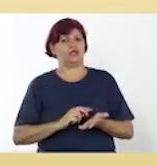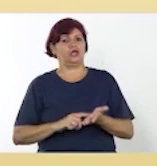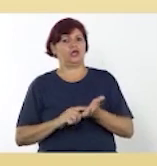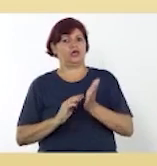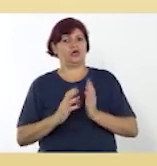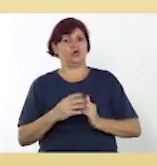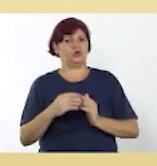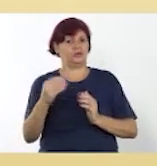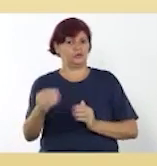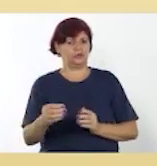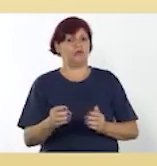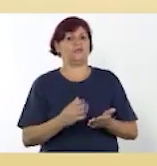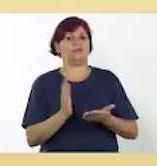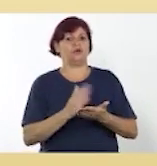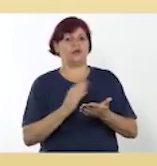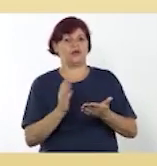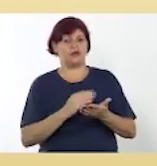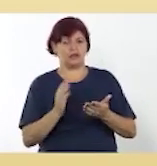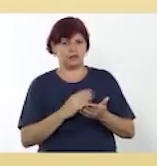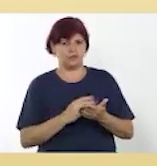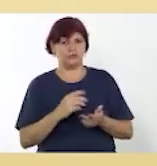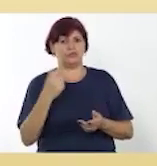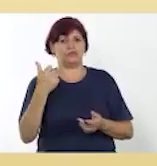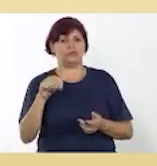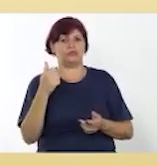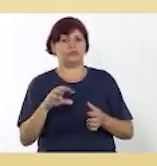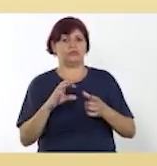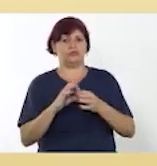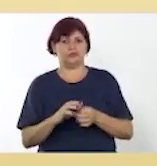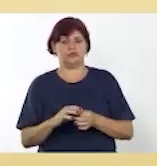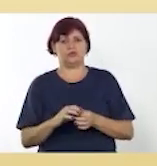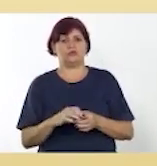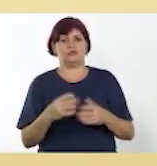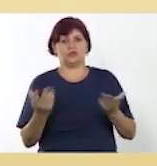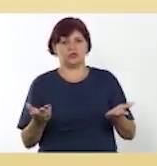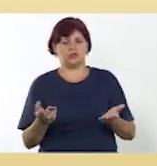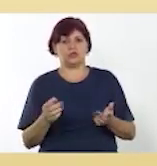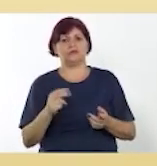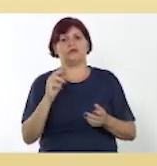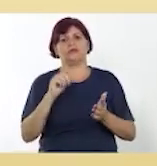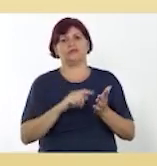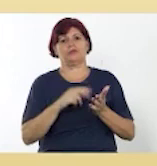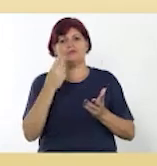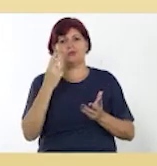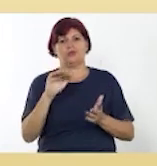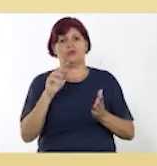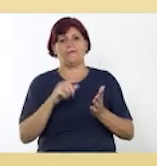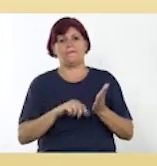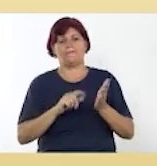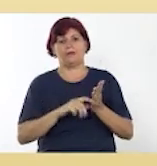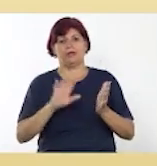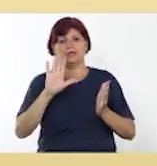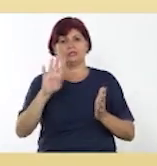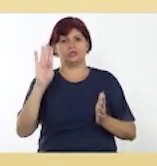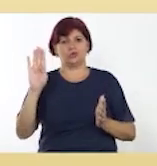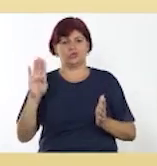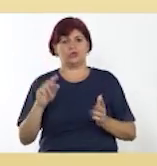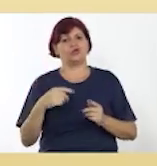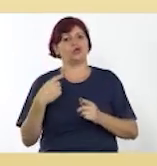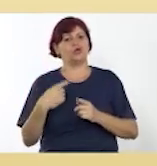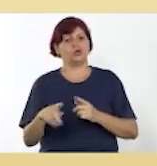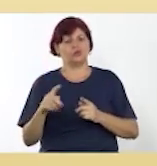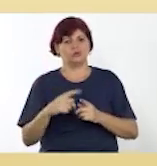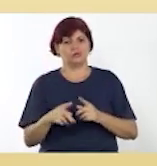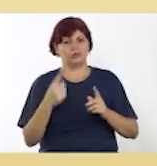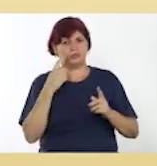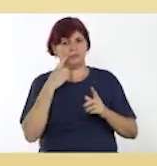texto de 10º grado en los ejercicios del epígrafe 2, página 54, y el manual de